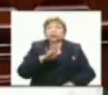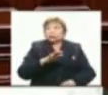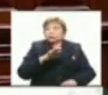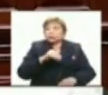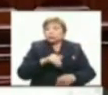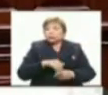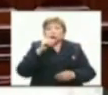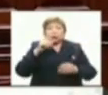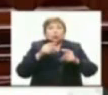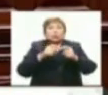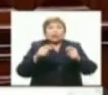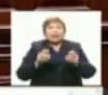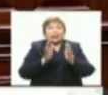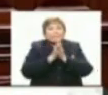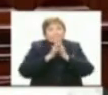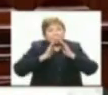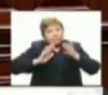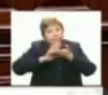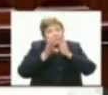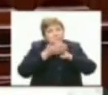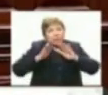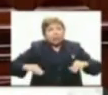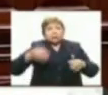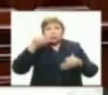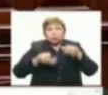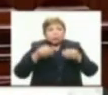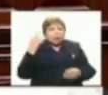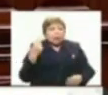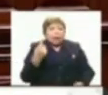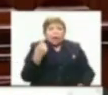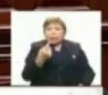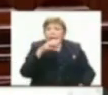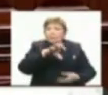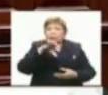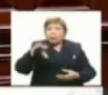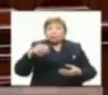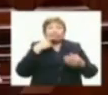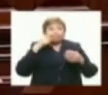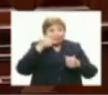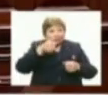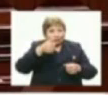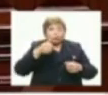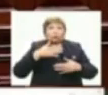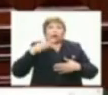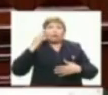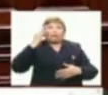en un escenario de paz con justicia social, donde cada pueblo sea protagonista de su